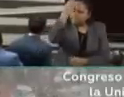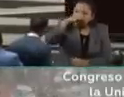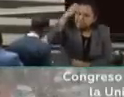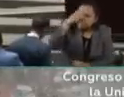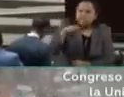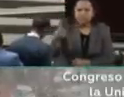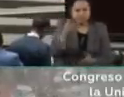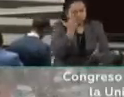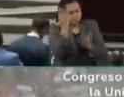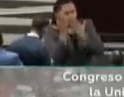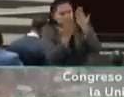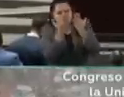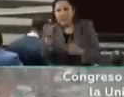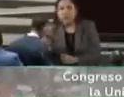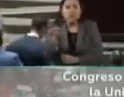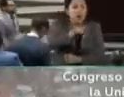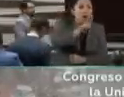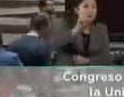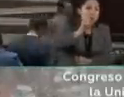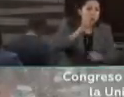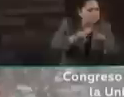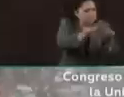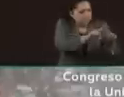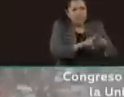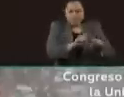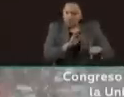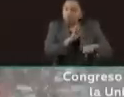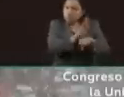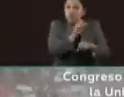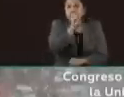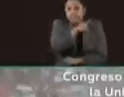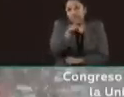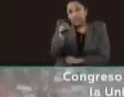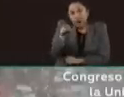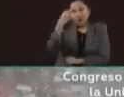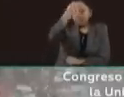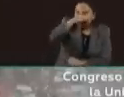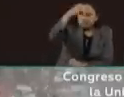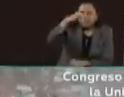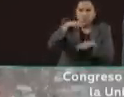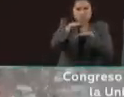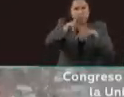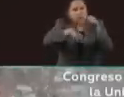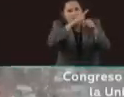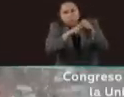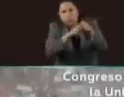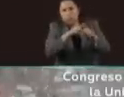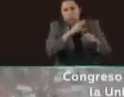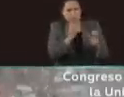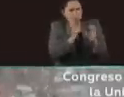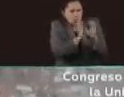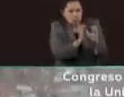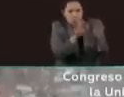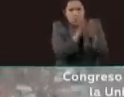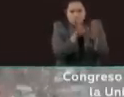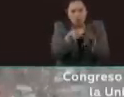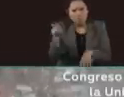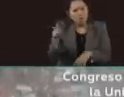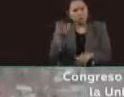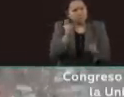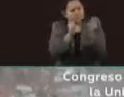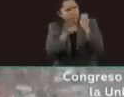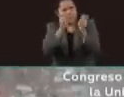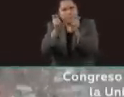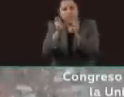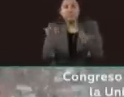promotora de las mujeres y además de que nos enorgullece su formación ambiental. Ante los riesgos del cambio climático,